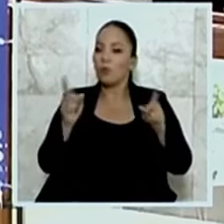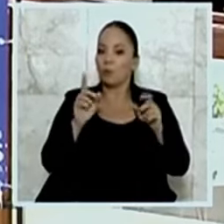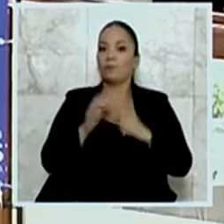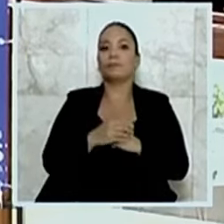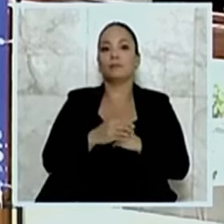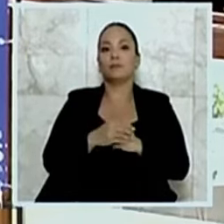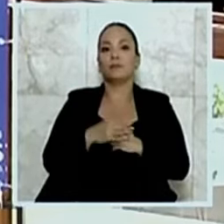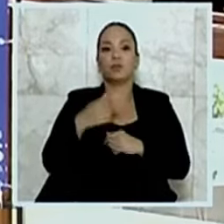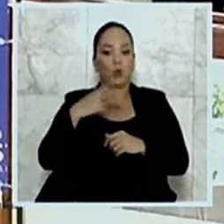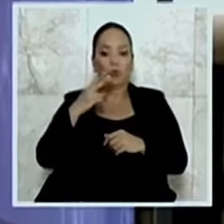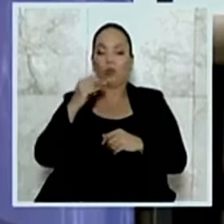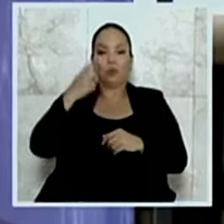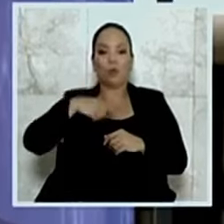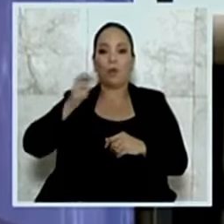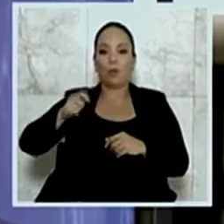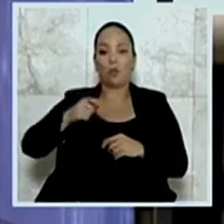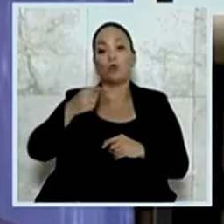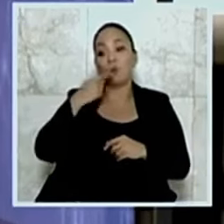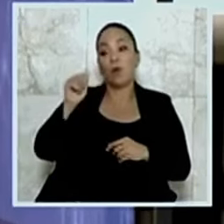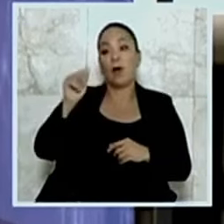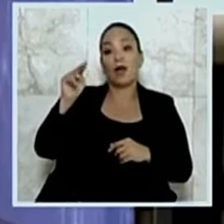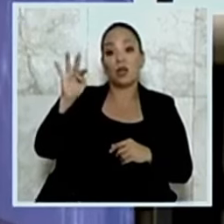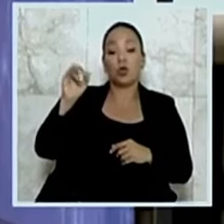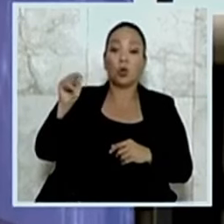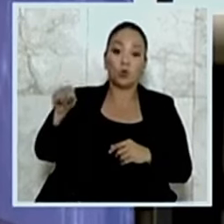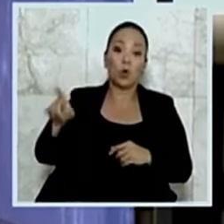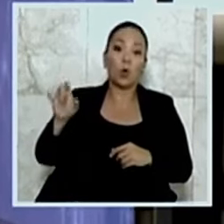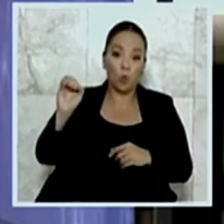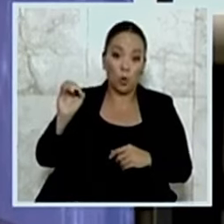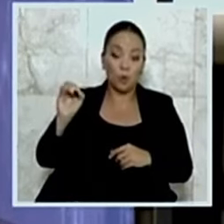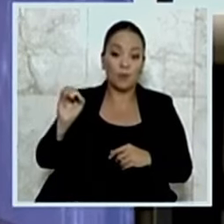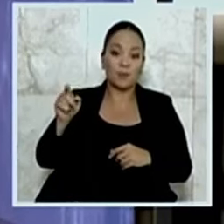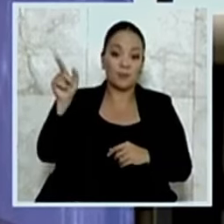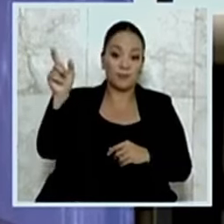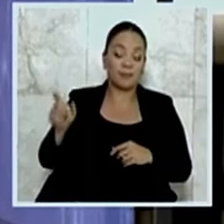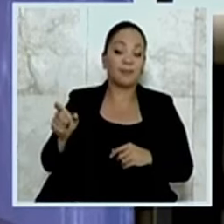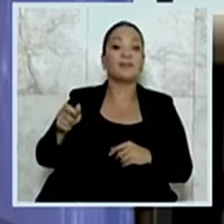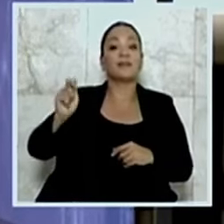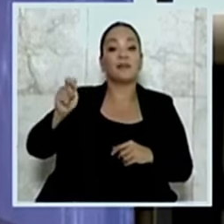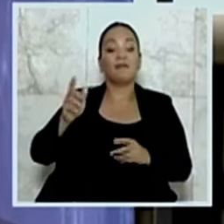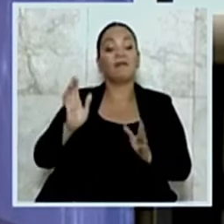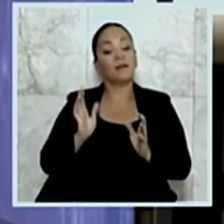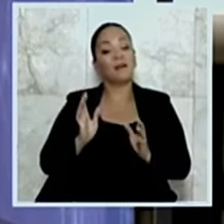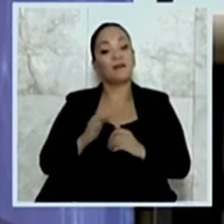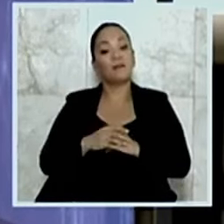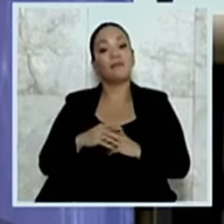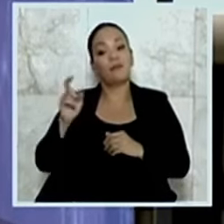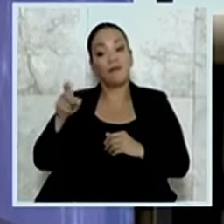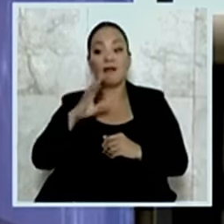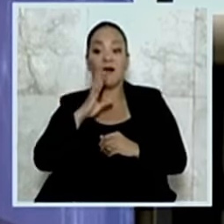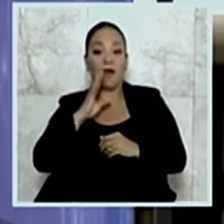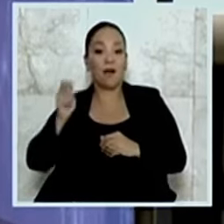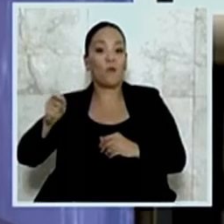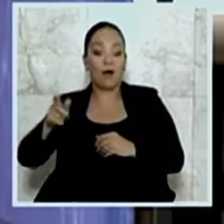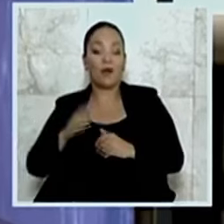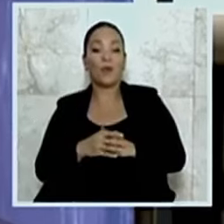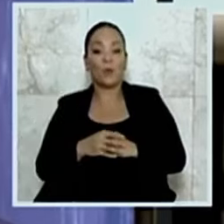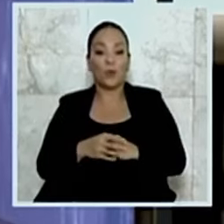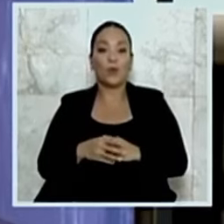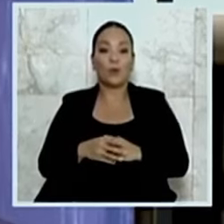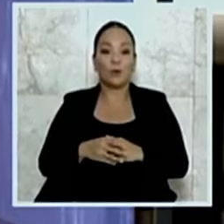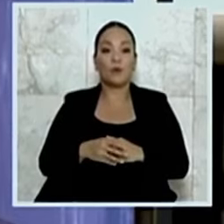222. 295. El 295, que no haya responsabilidad, y yo diría que don Antonio, yo sin ser